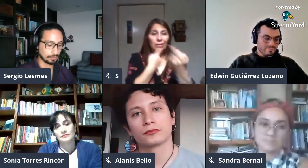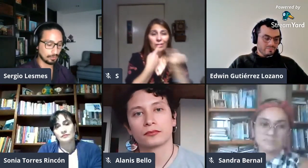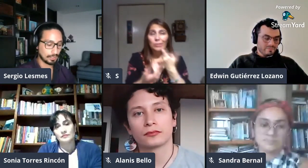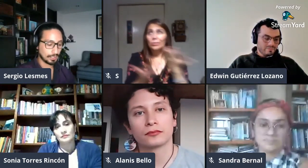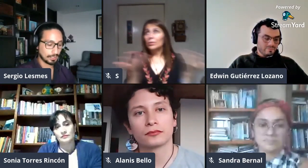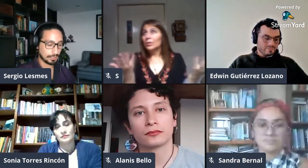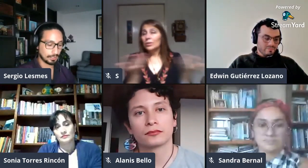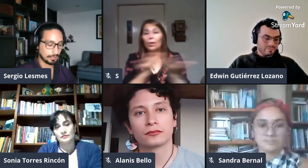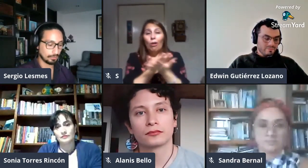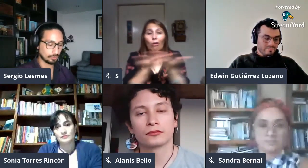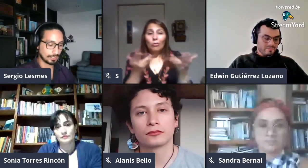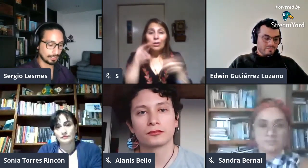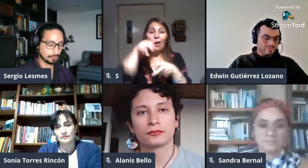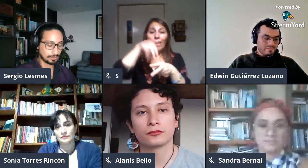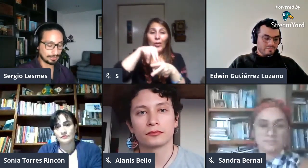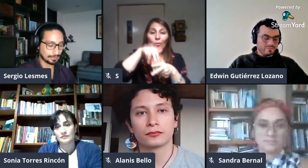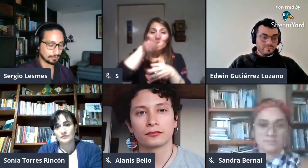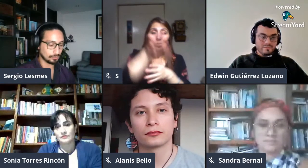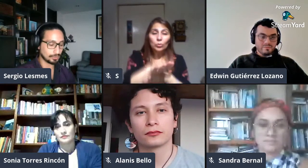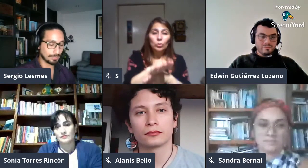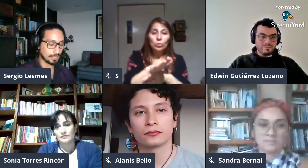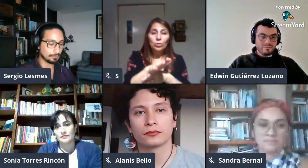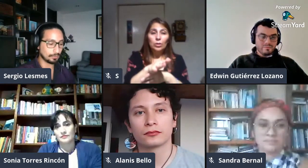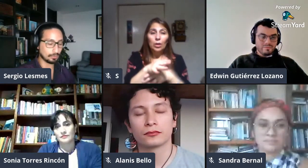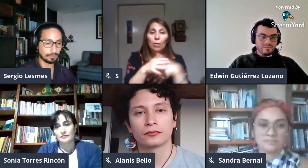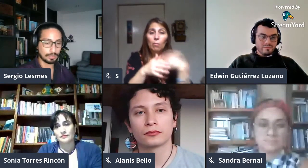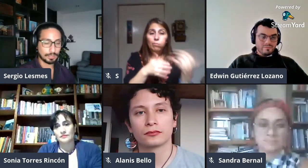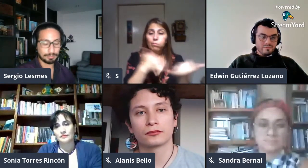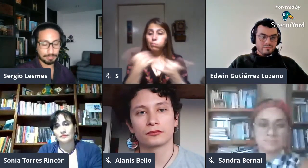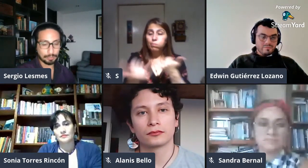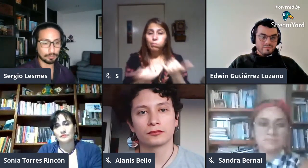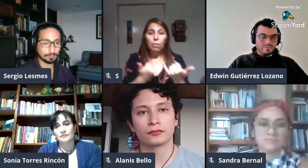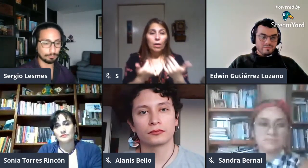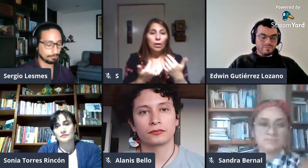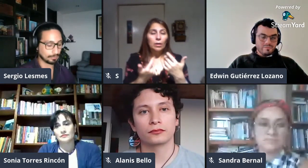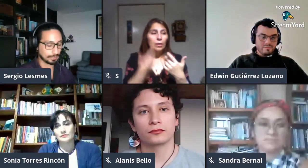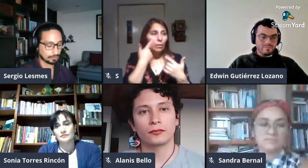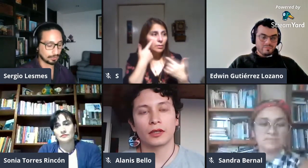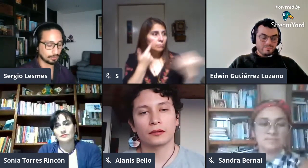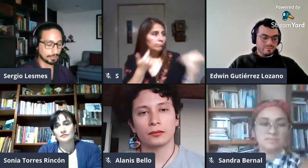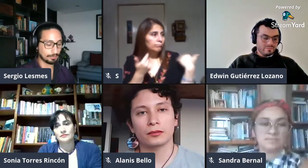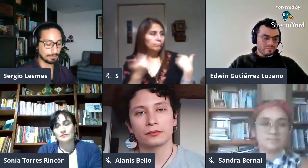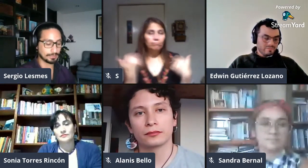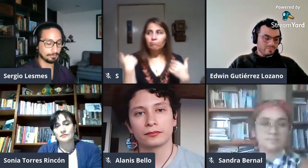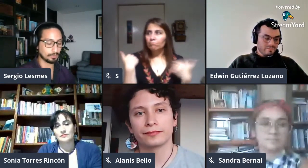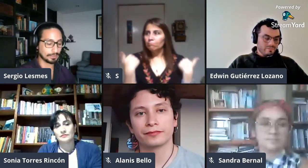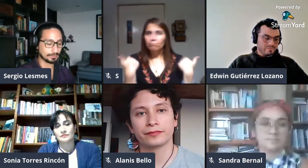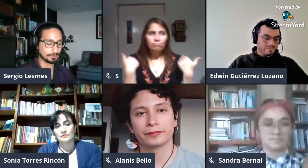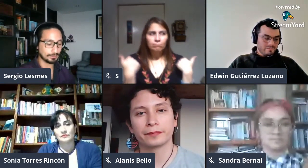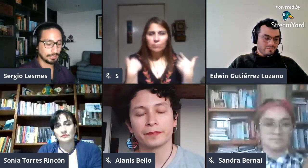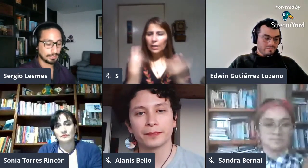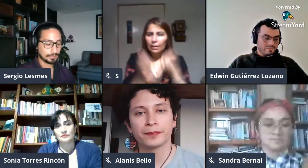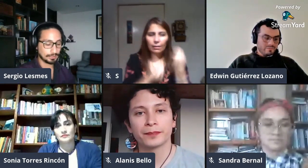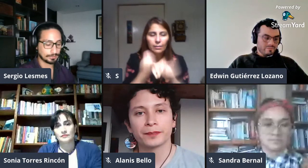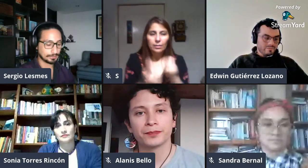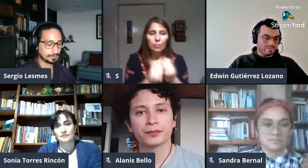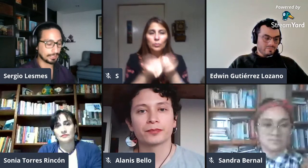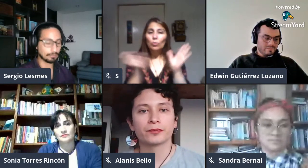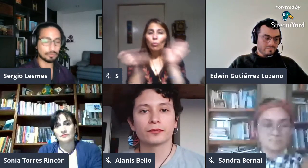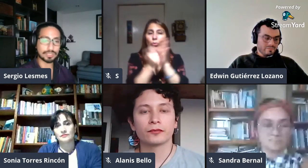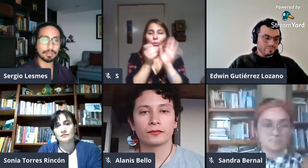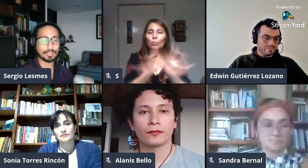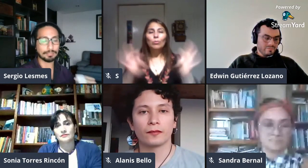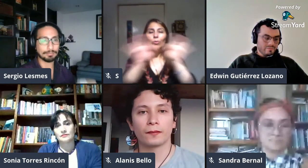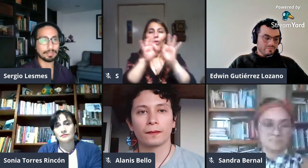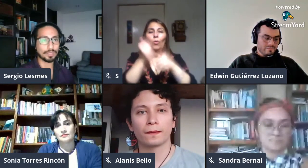todo caso nos están haciendo un llamado que es otra cosa que me parece importante, y es decir